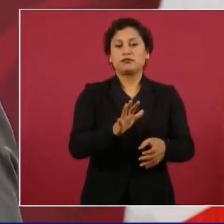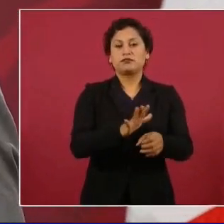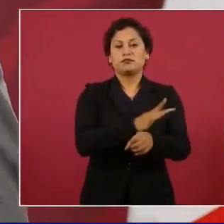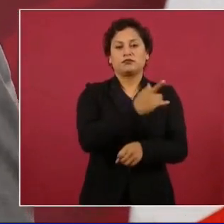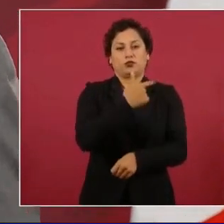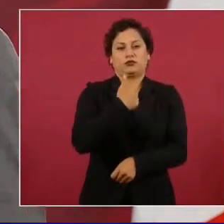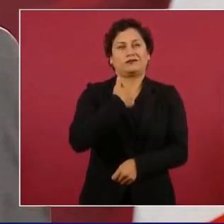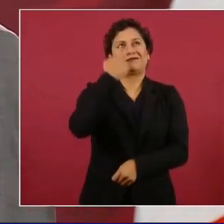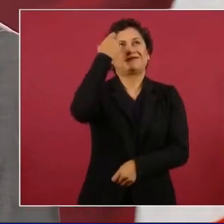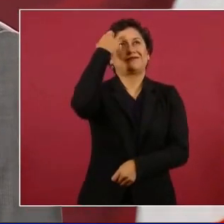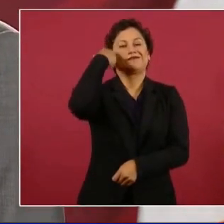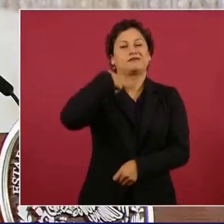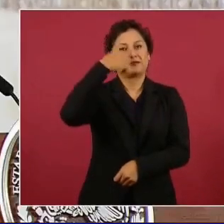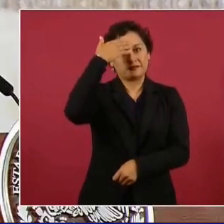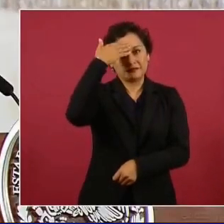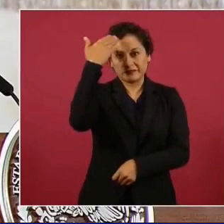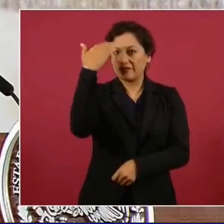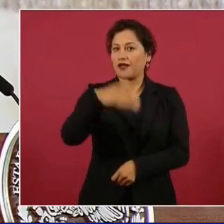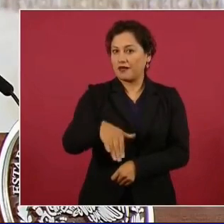lo que